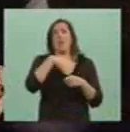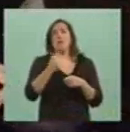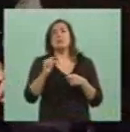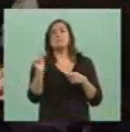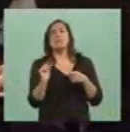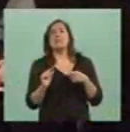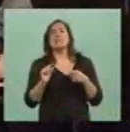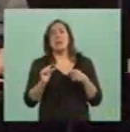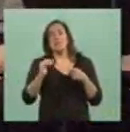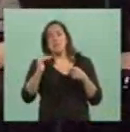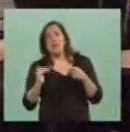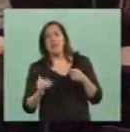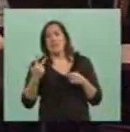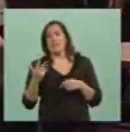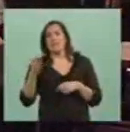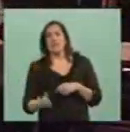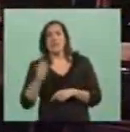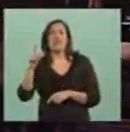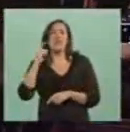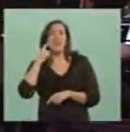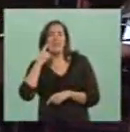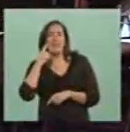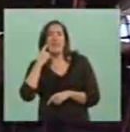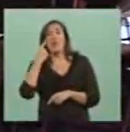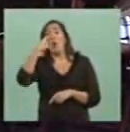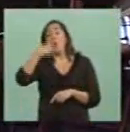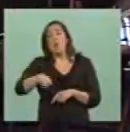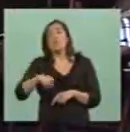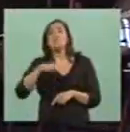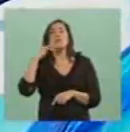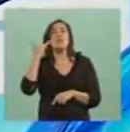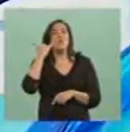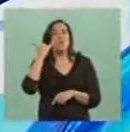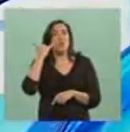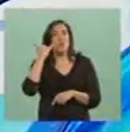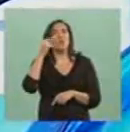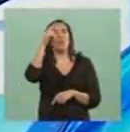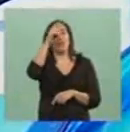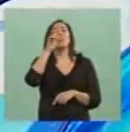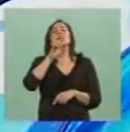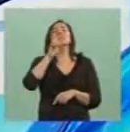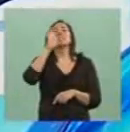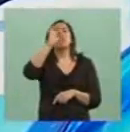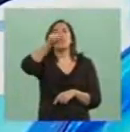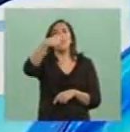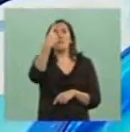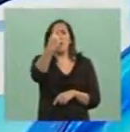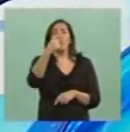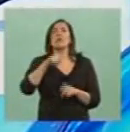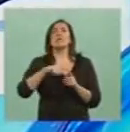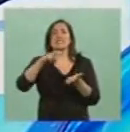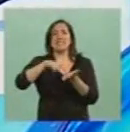chiquitas, Entre Ríos con el 3%, y la última, Jujuy, con el 0,1, Salta con